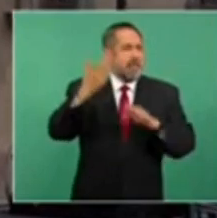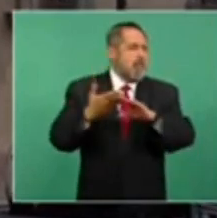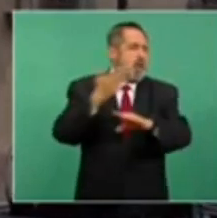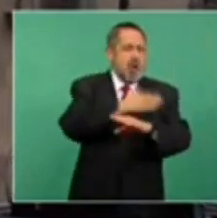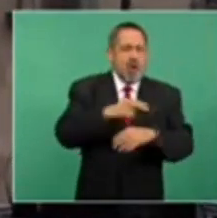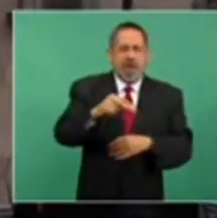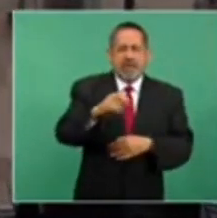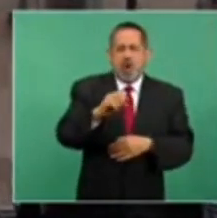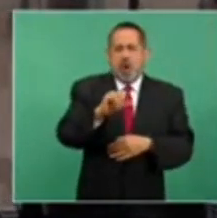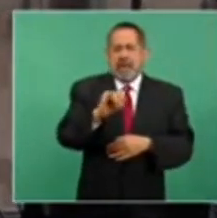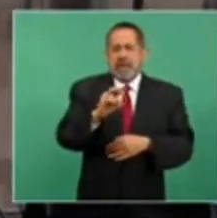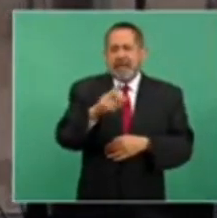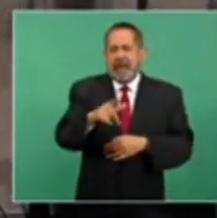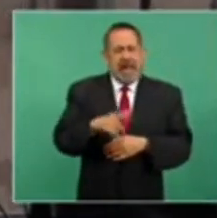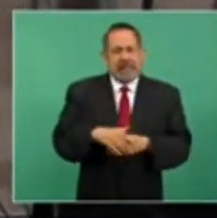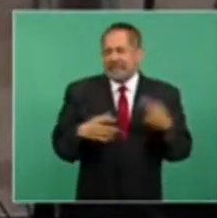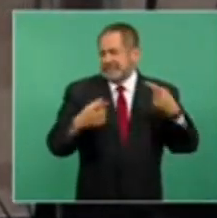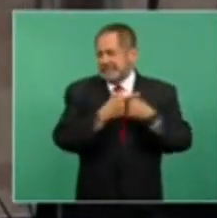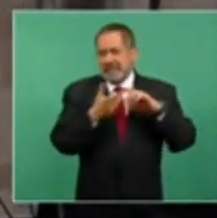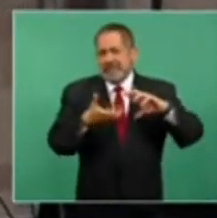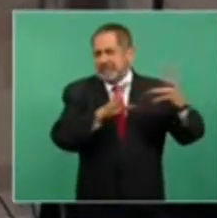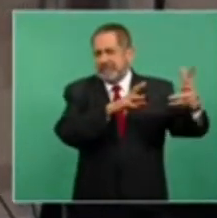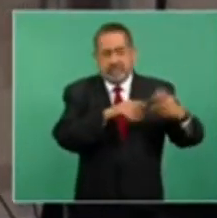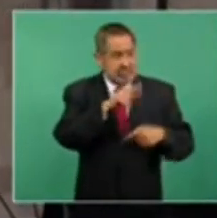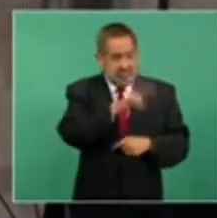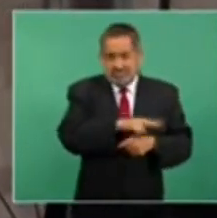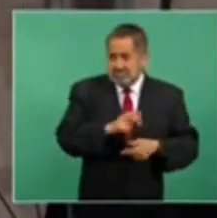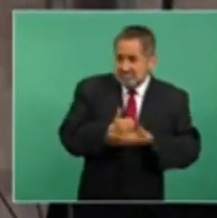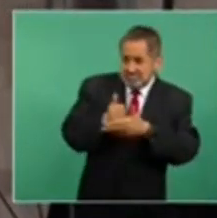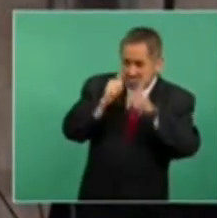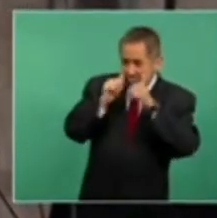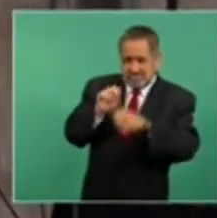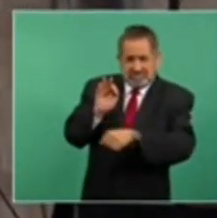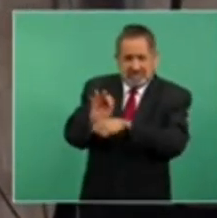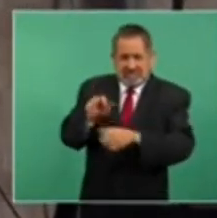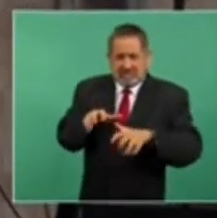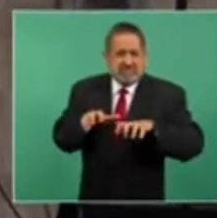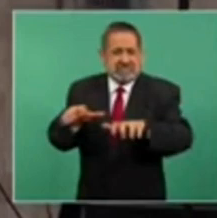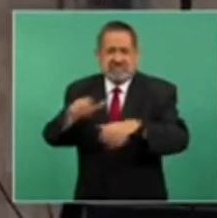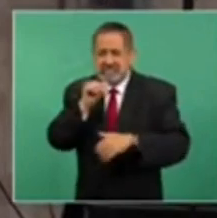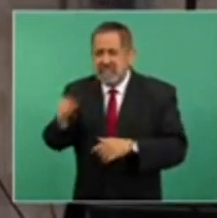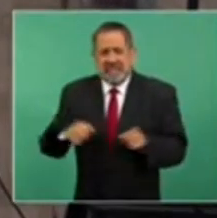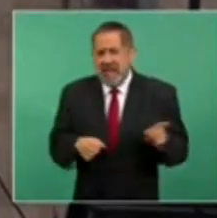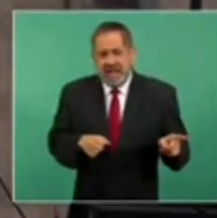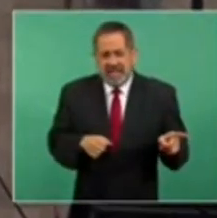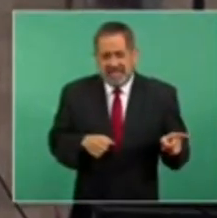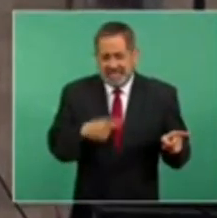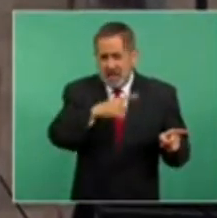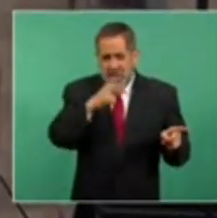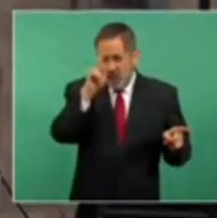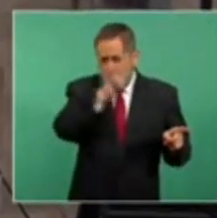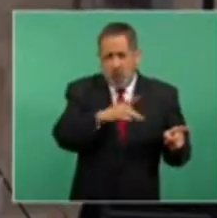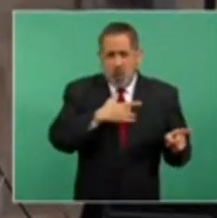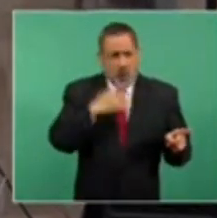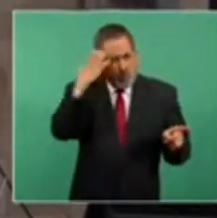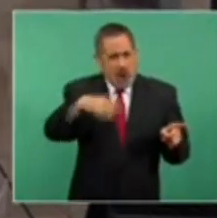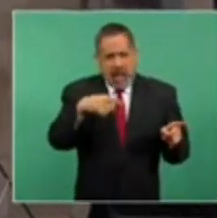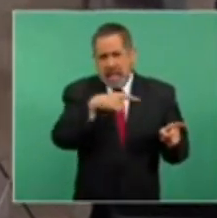que contraria al interés público y de manera perversa,